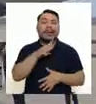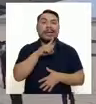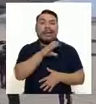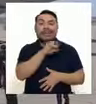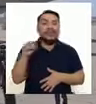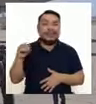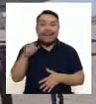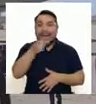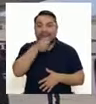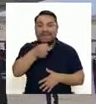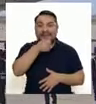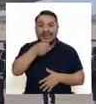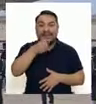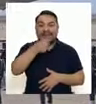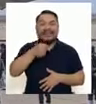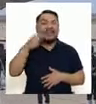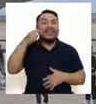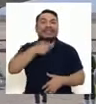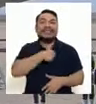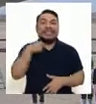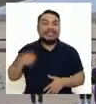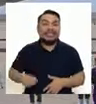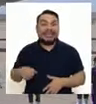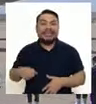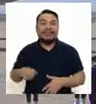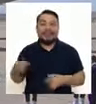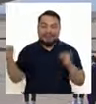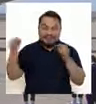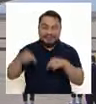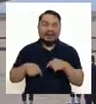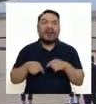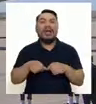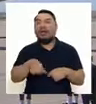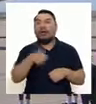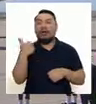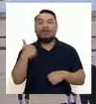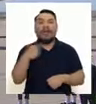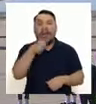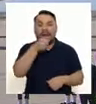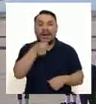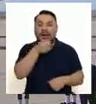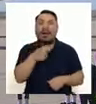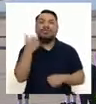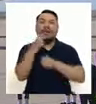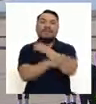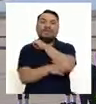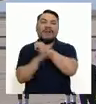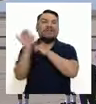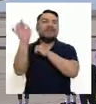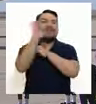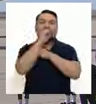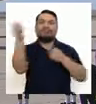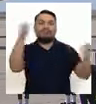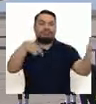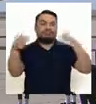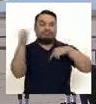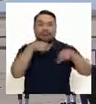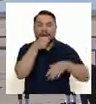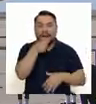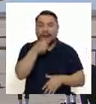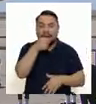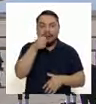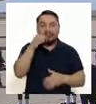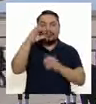periodistas chinos y de otras nacionalidades que se encuentran ya apostados aquí, captando,